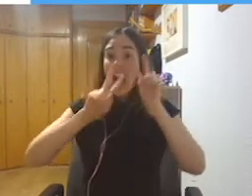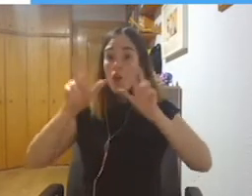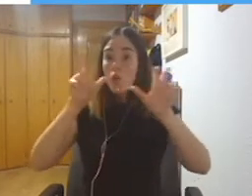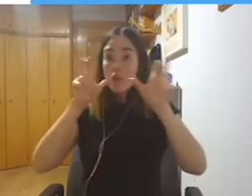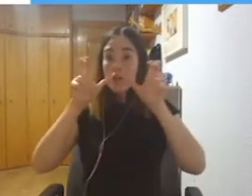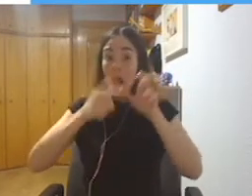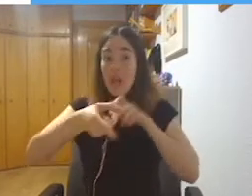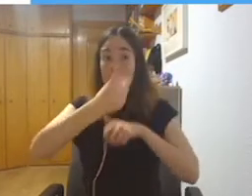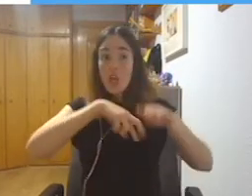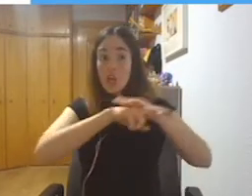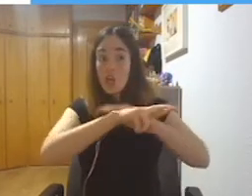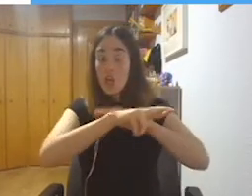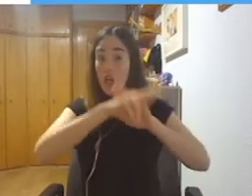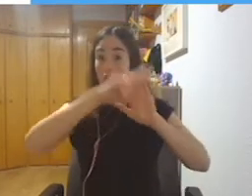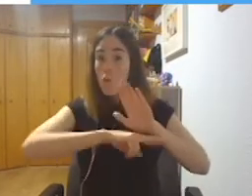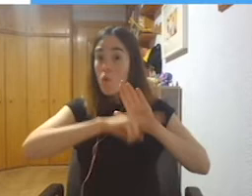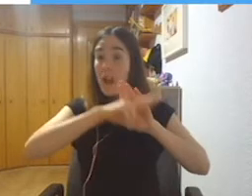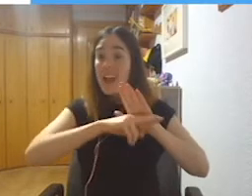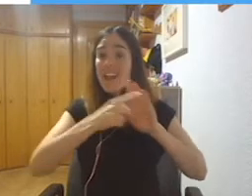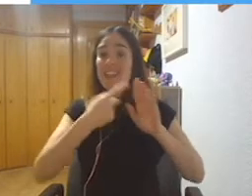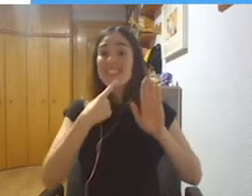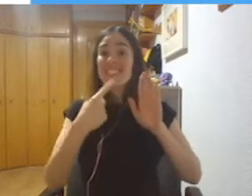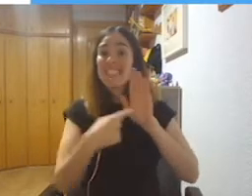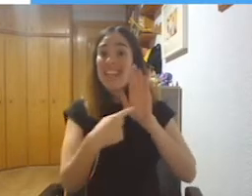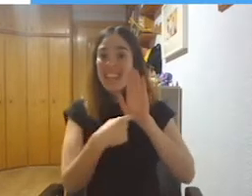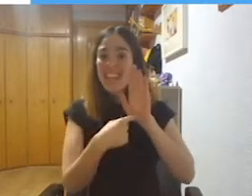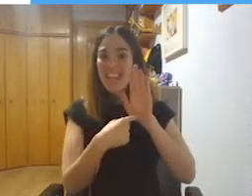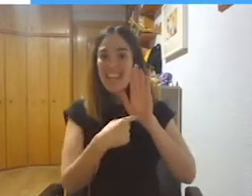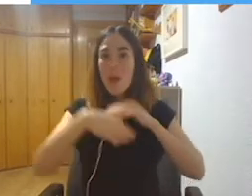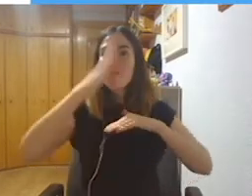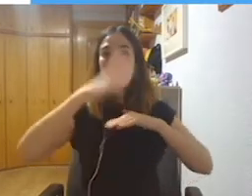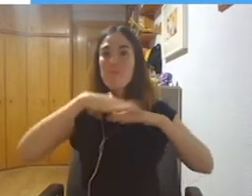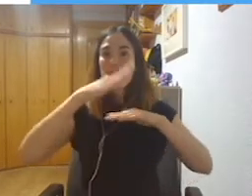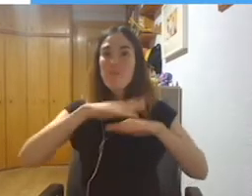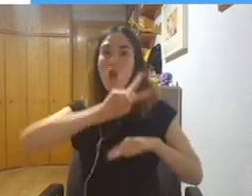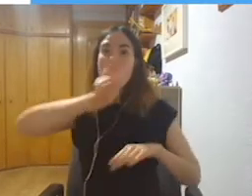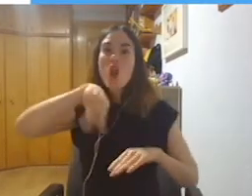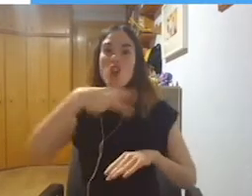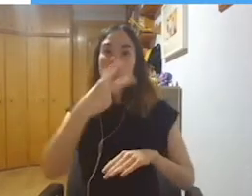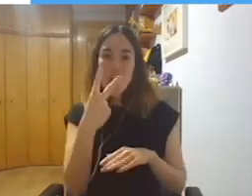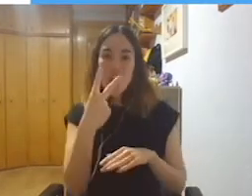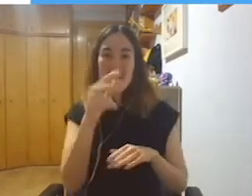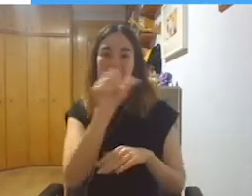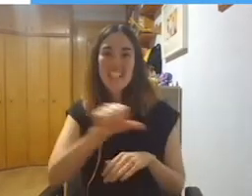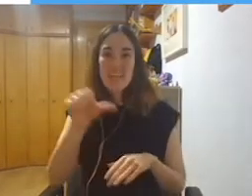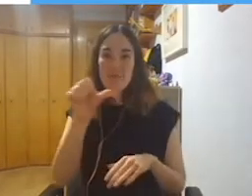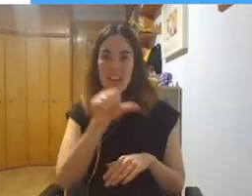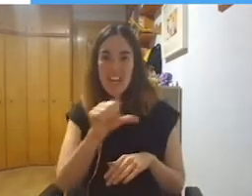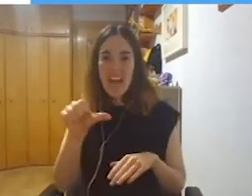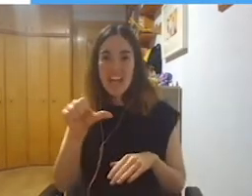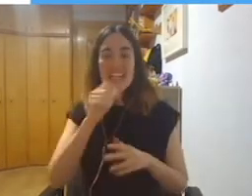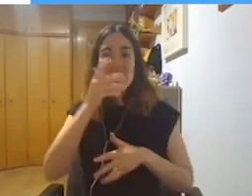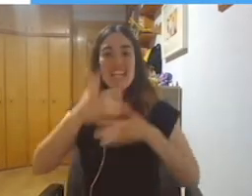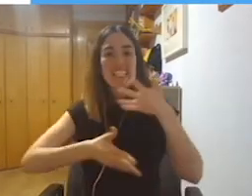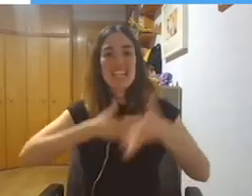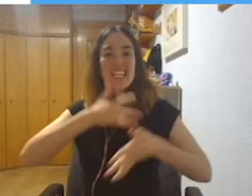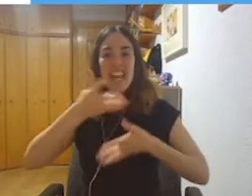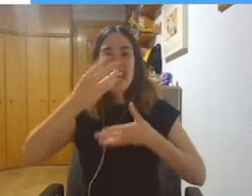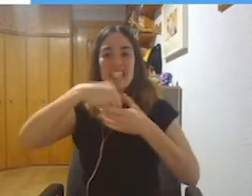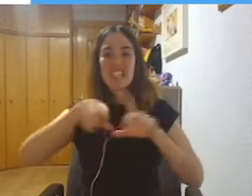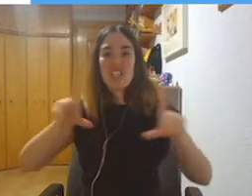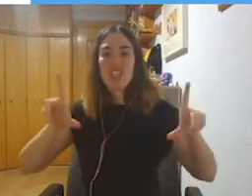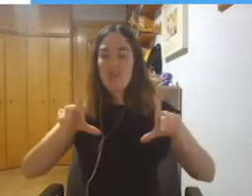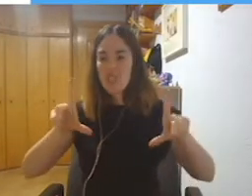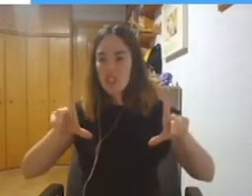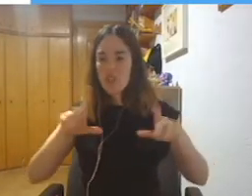comunicación audiovisuales, lo que establece es que tiene que haber un mínimo de 2 horas semanales signadas en la